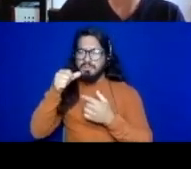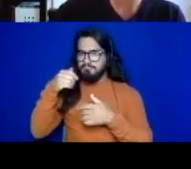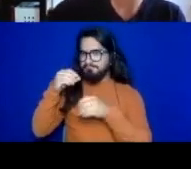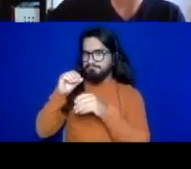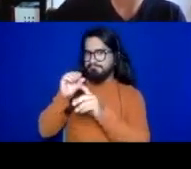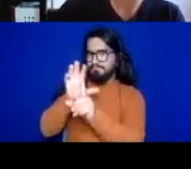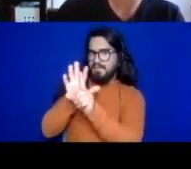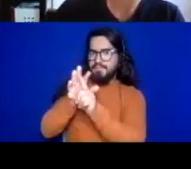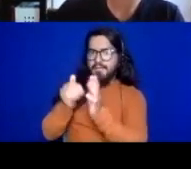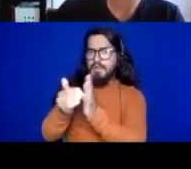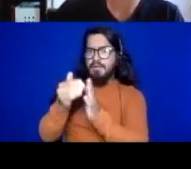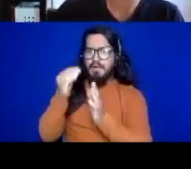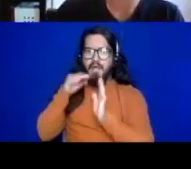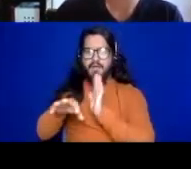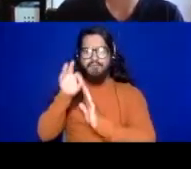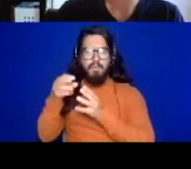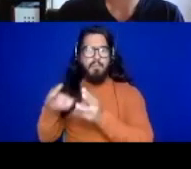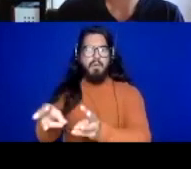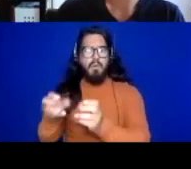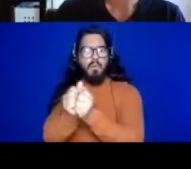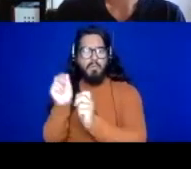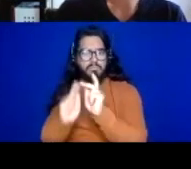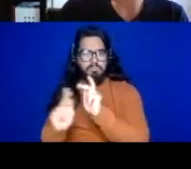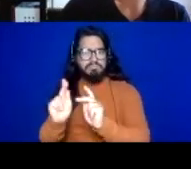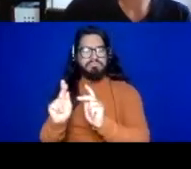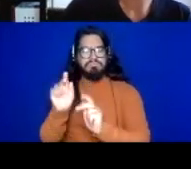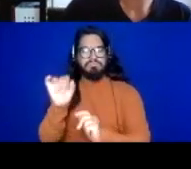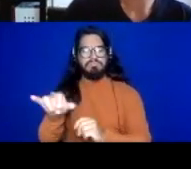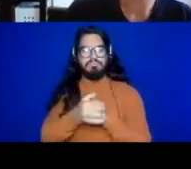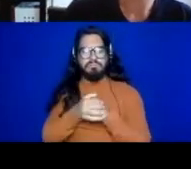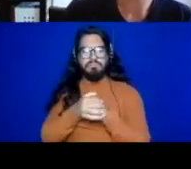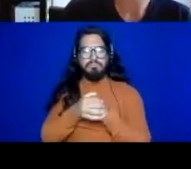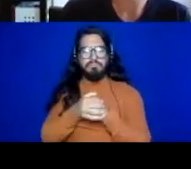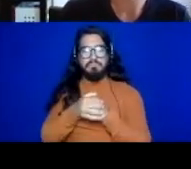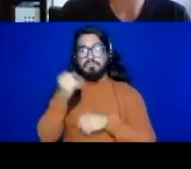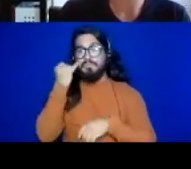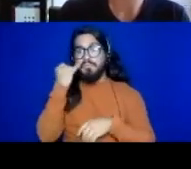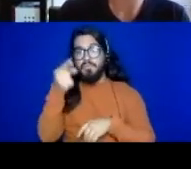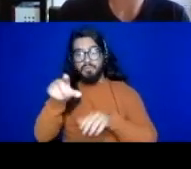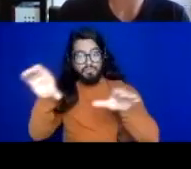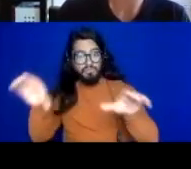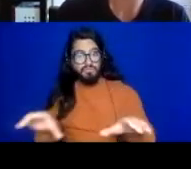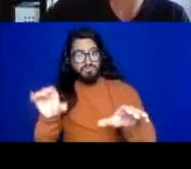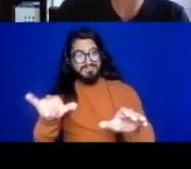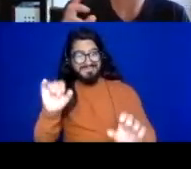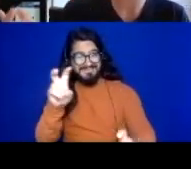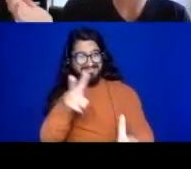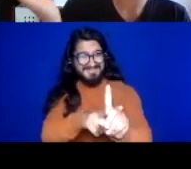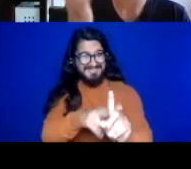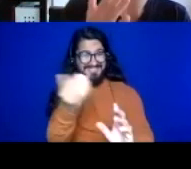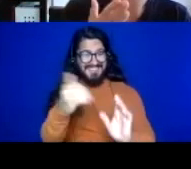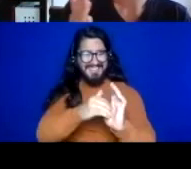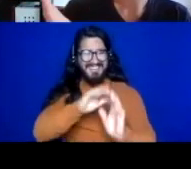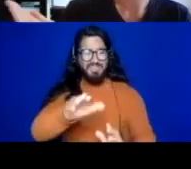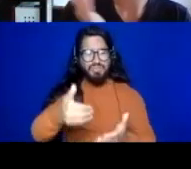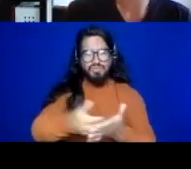les olvida hacer una transferencia de Outfit, y siento que es fácil para navegar. Y cuando ya lo puedes